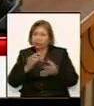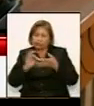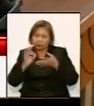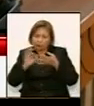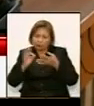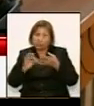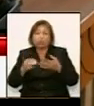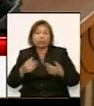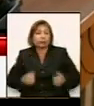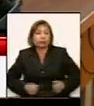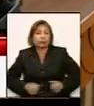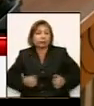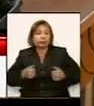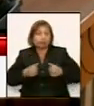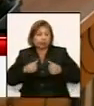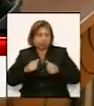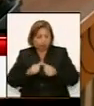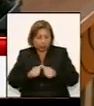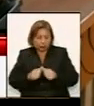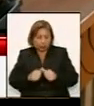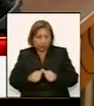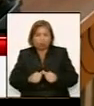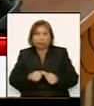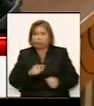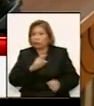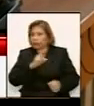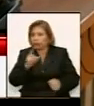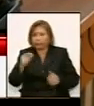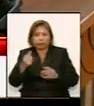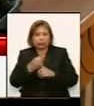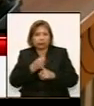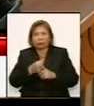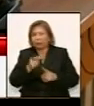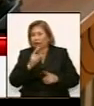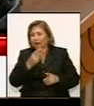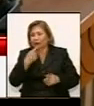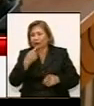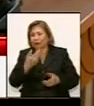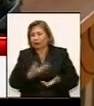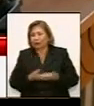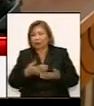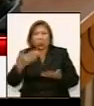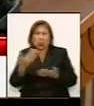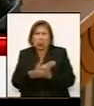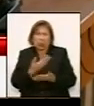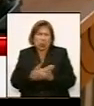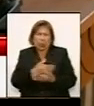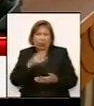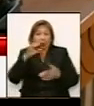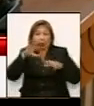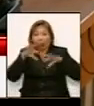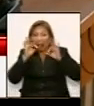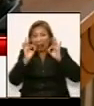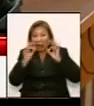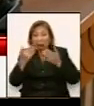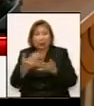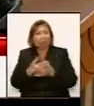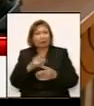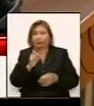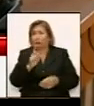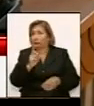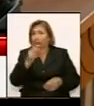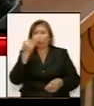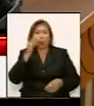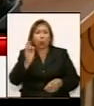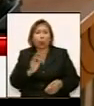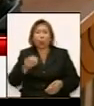Uno es que vivimos en un continuo de violencia. No hay que pensar que esto es algo nuevo, estamos descubriendo algo acá que nunca se